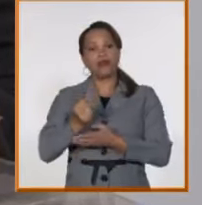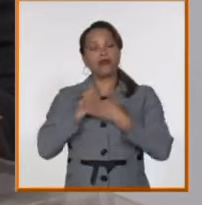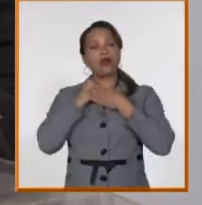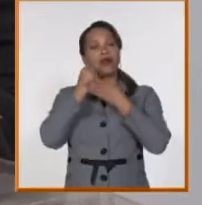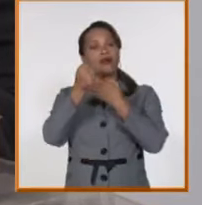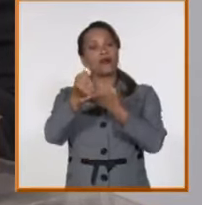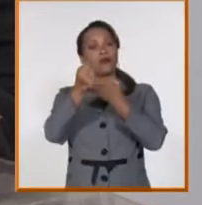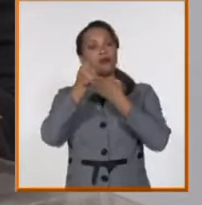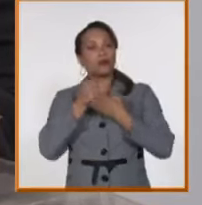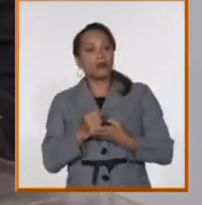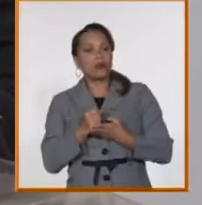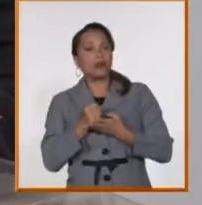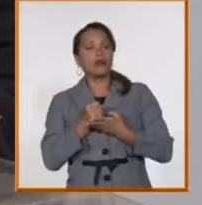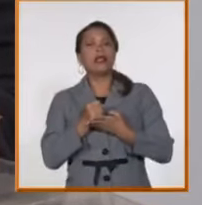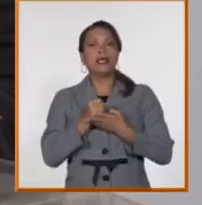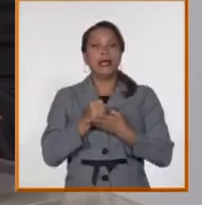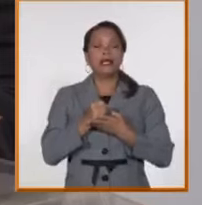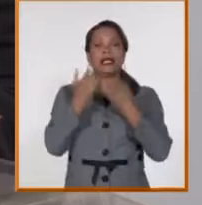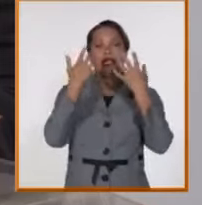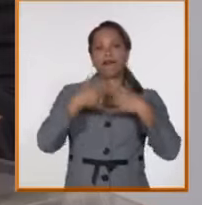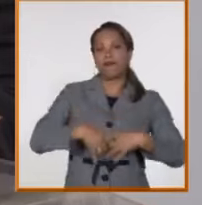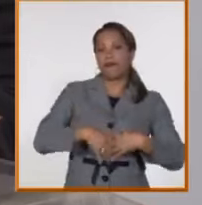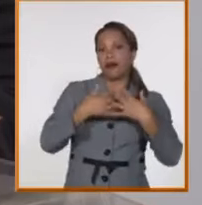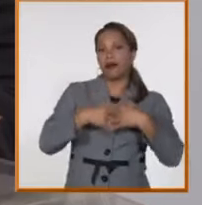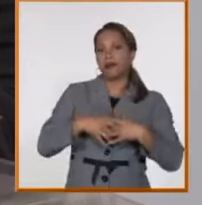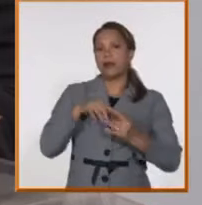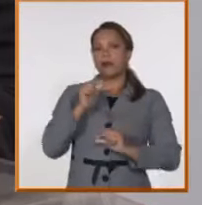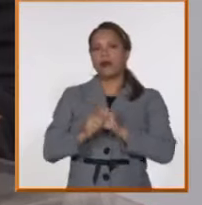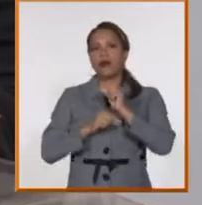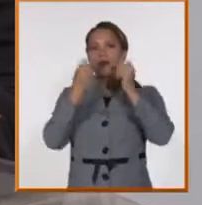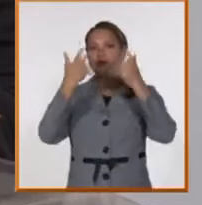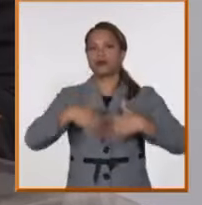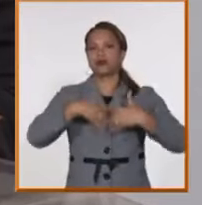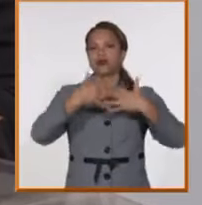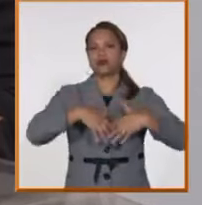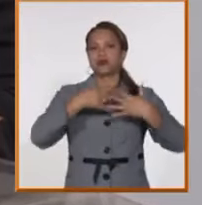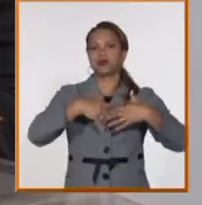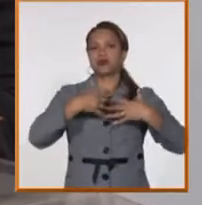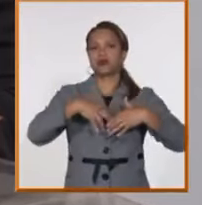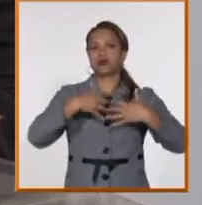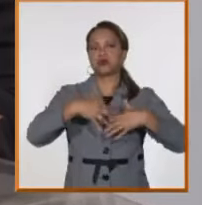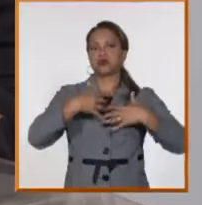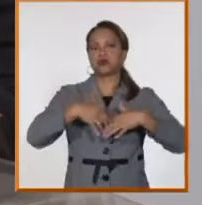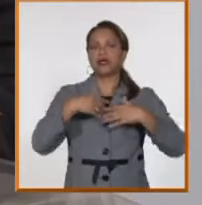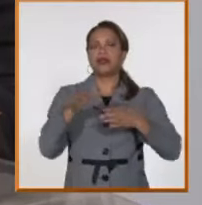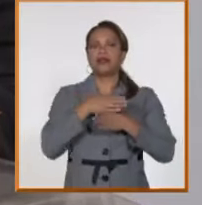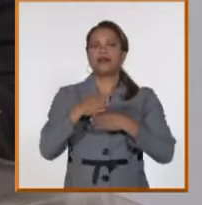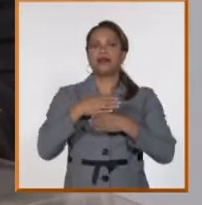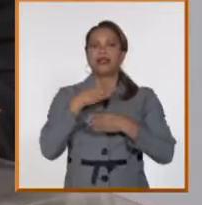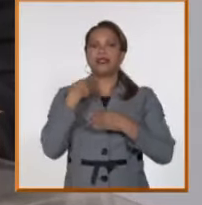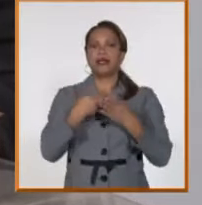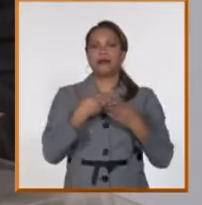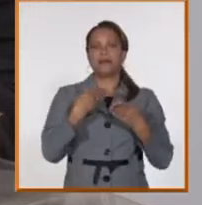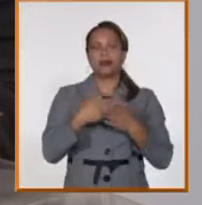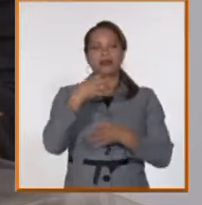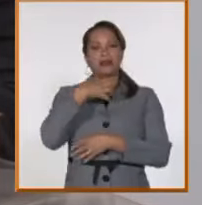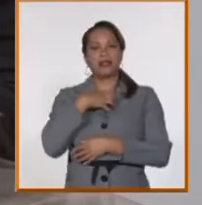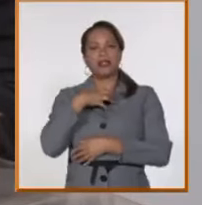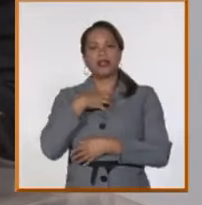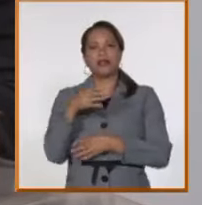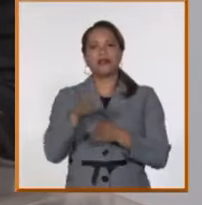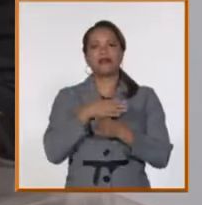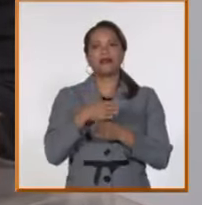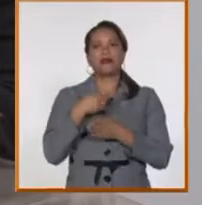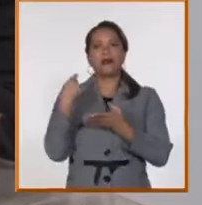que nuestras eh fábricas estén produciendo para esos diferentes organismos que hoy cuentan con un esquema de